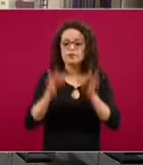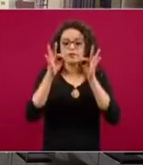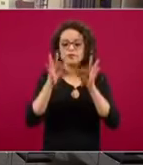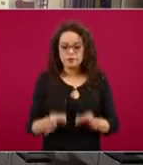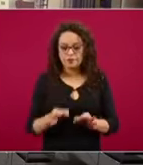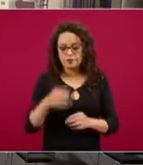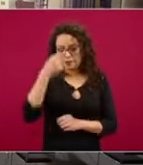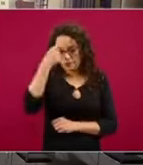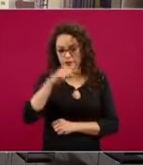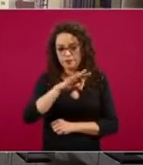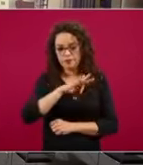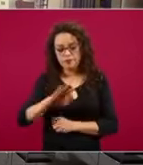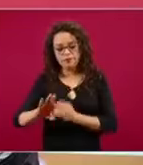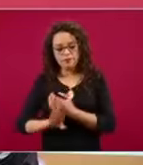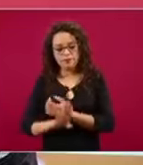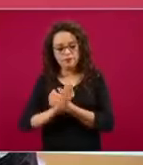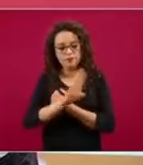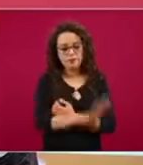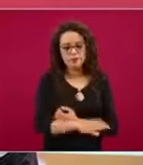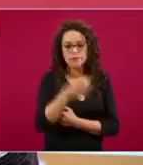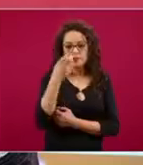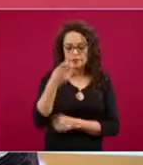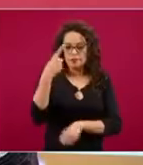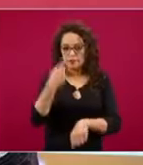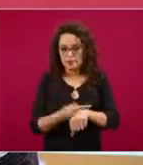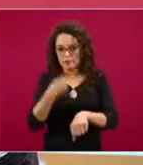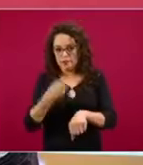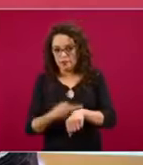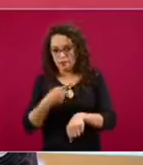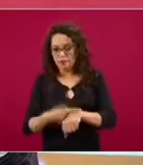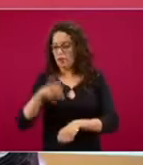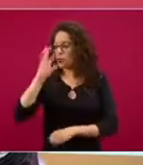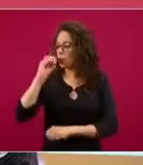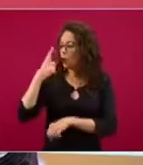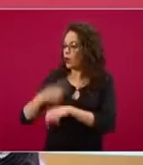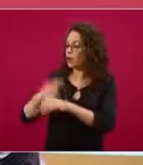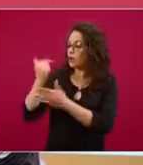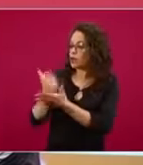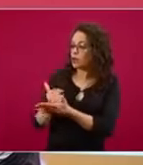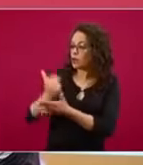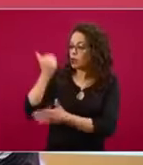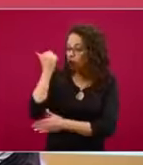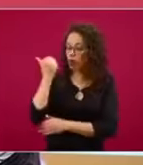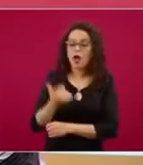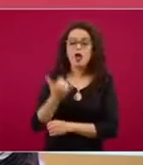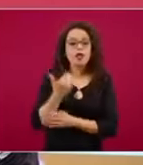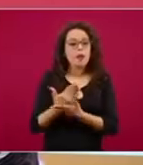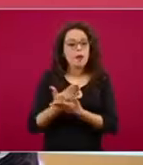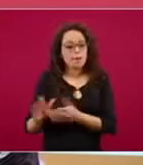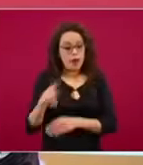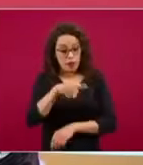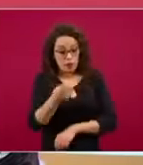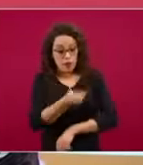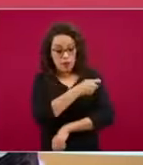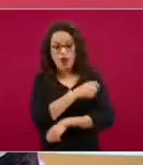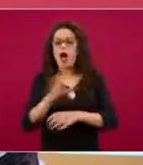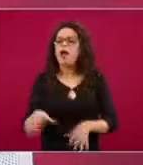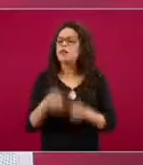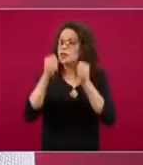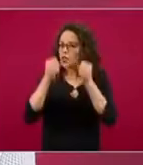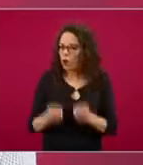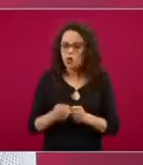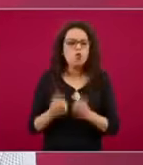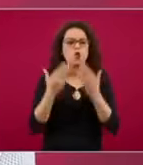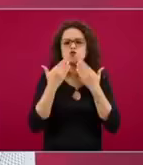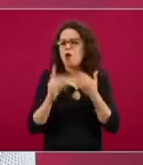momento prevenir ya sea la enfermedad o la enfermedad grave, que además es segura, que no va a causar ningún problema, que